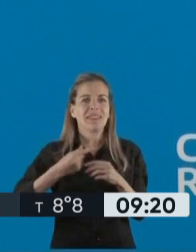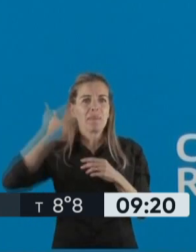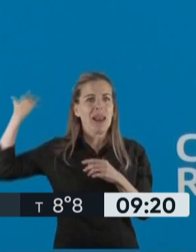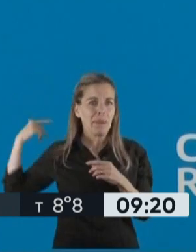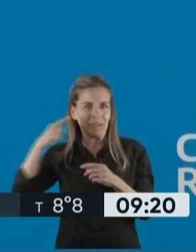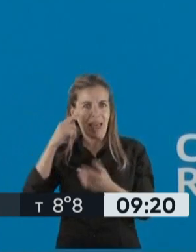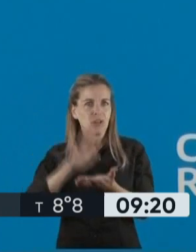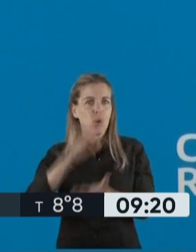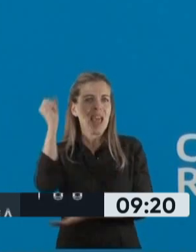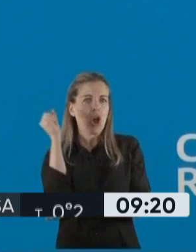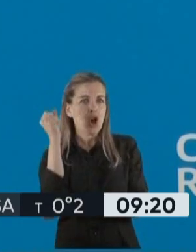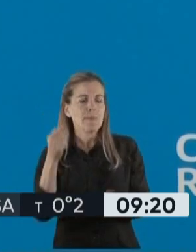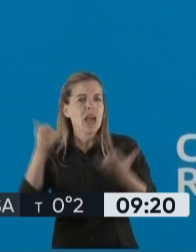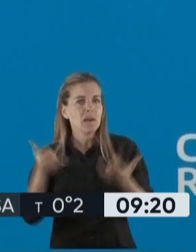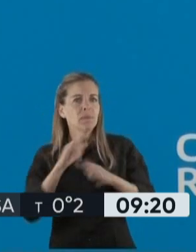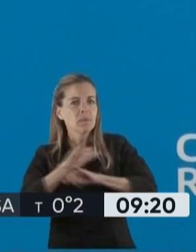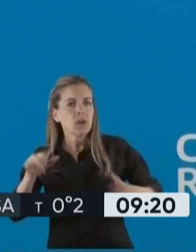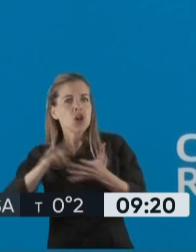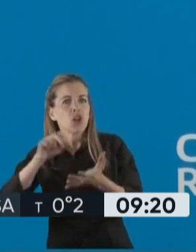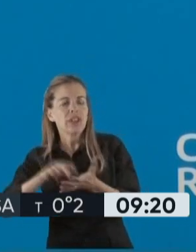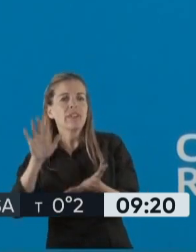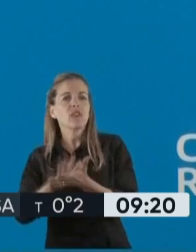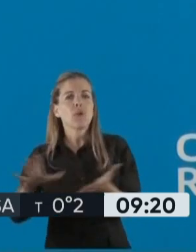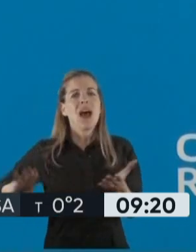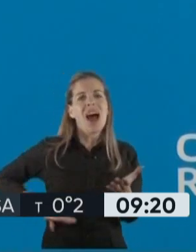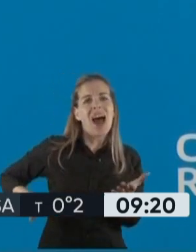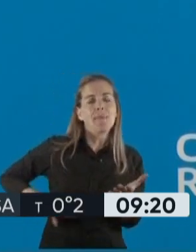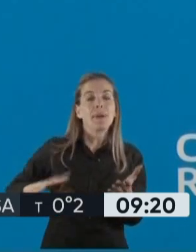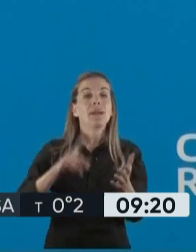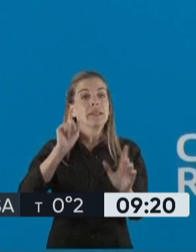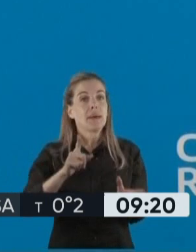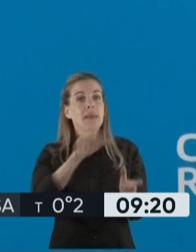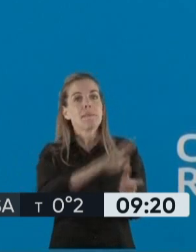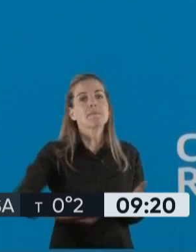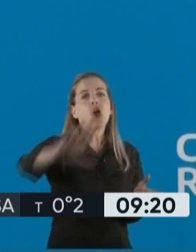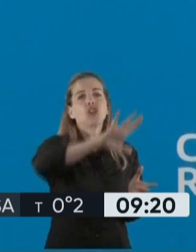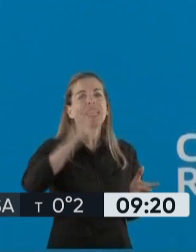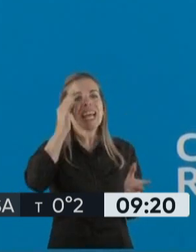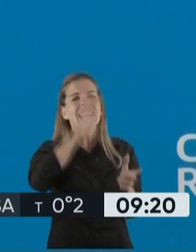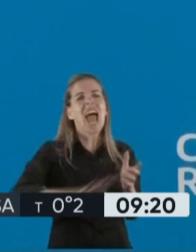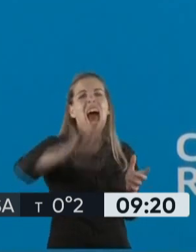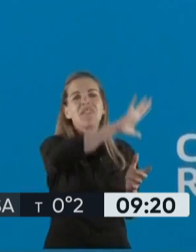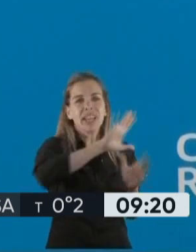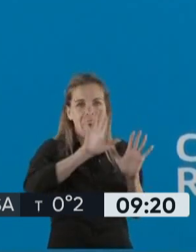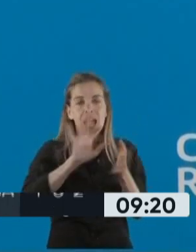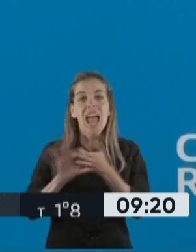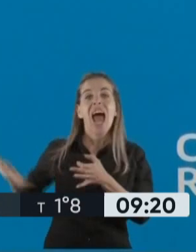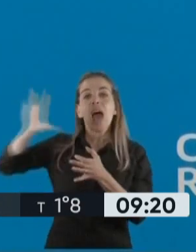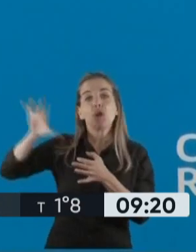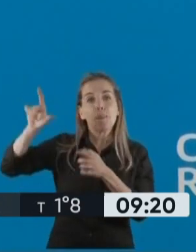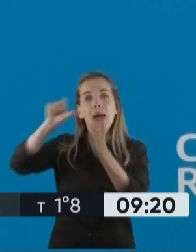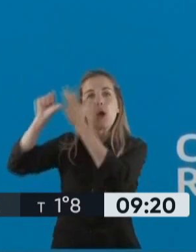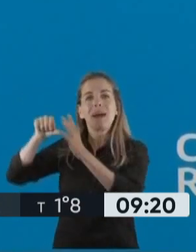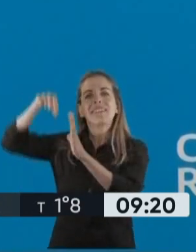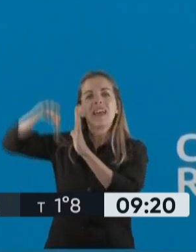una catástrofe alimentaria referida específicamente a África y a los países del sur de Europa, digamos, pero nosotros entendemos que eso va a